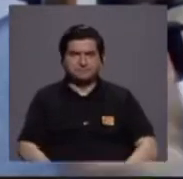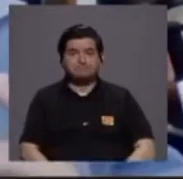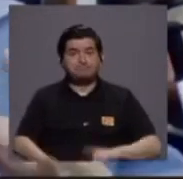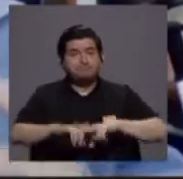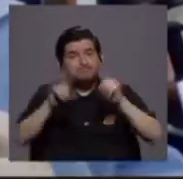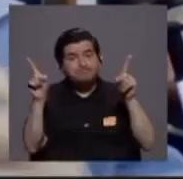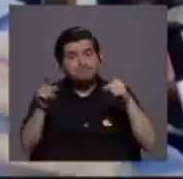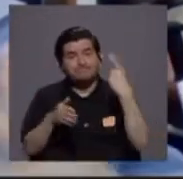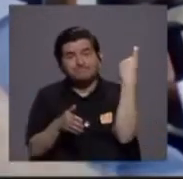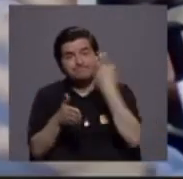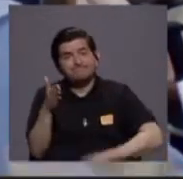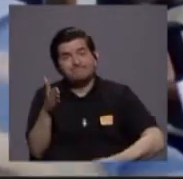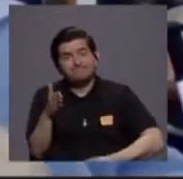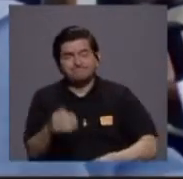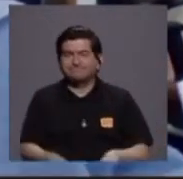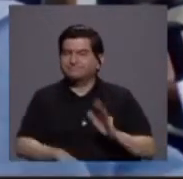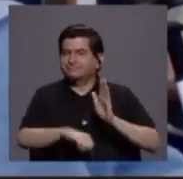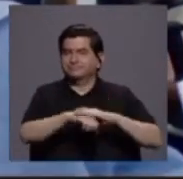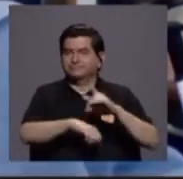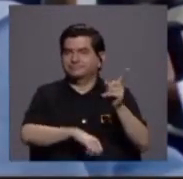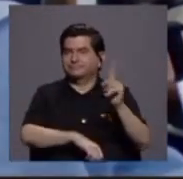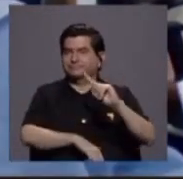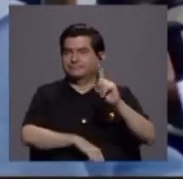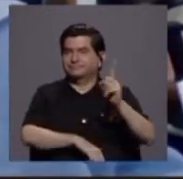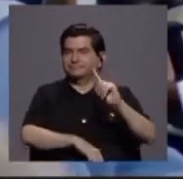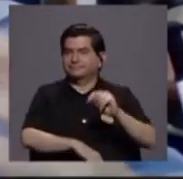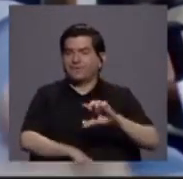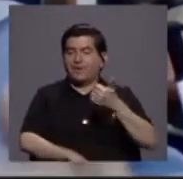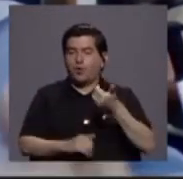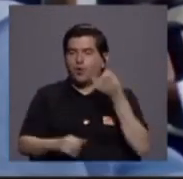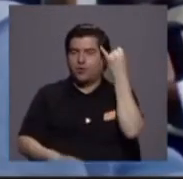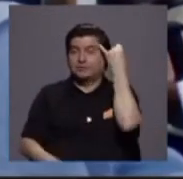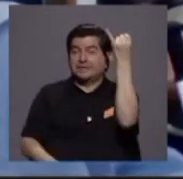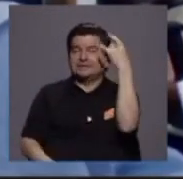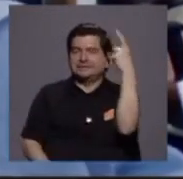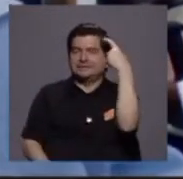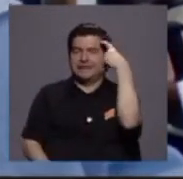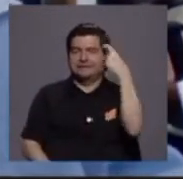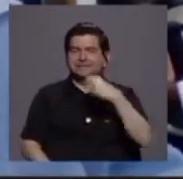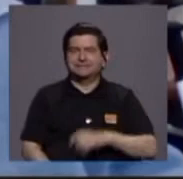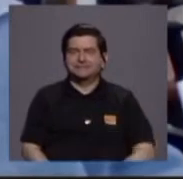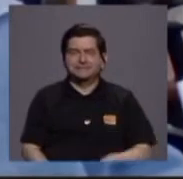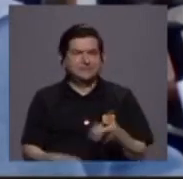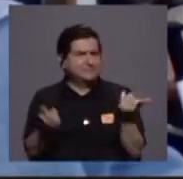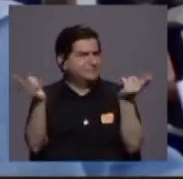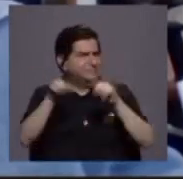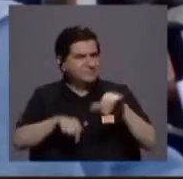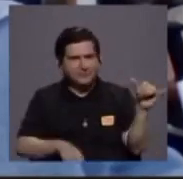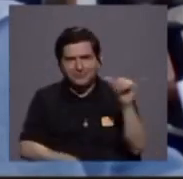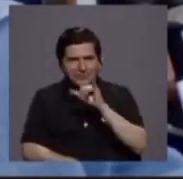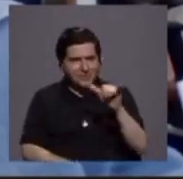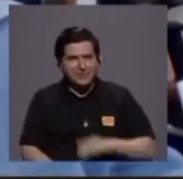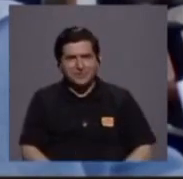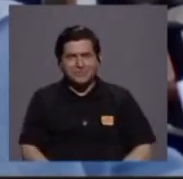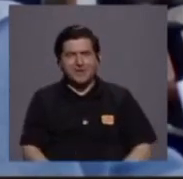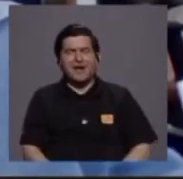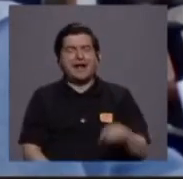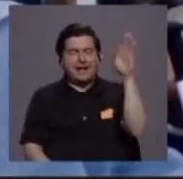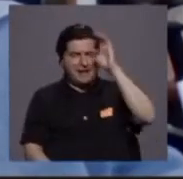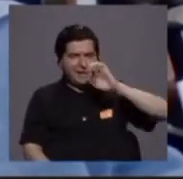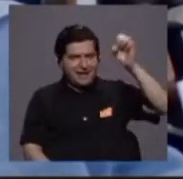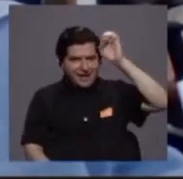pero es rígida, ¿no? Porque no permite otras corrientes de pensamiento. No sucede así en la Academia